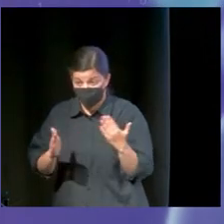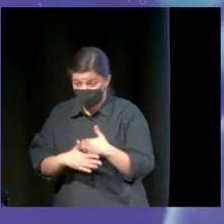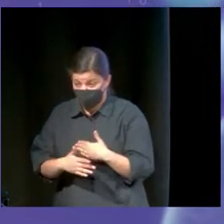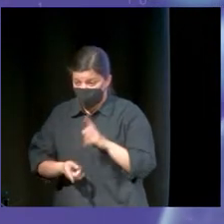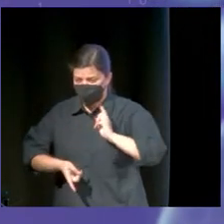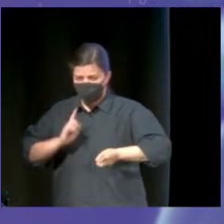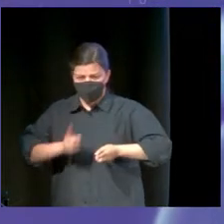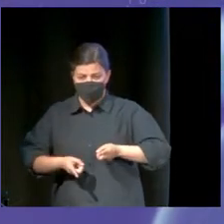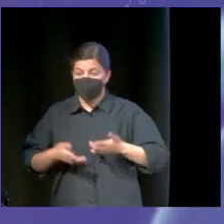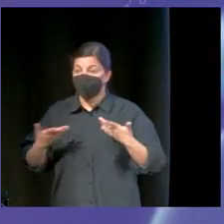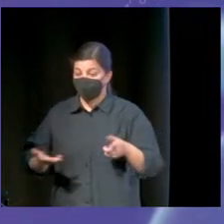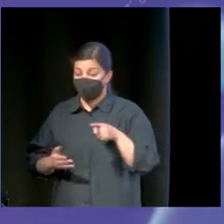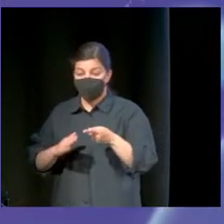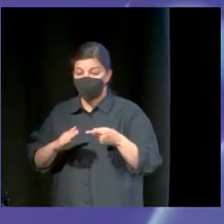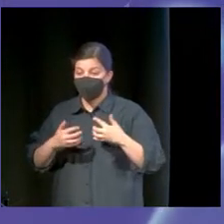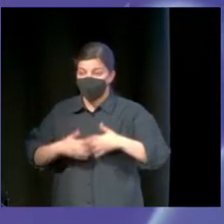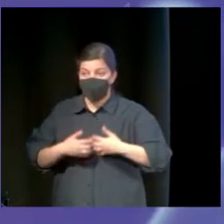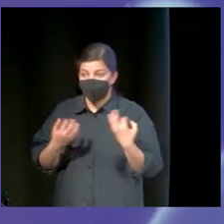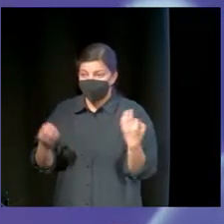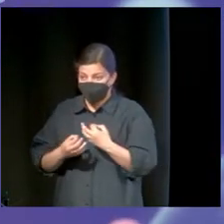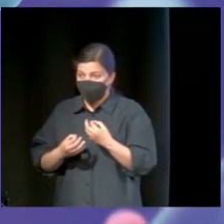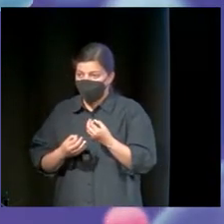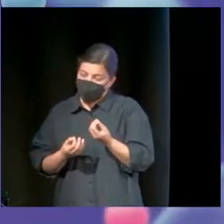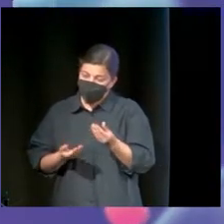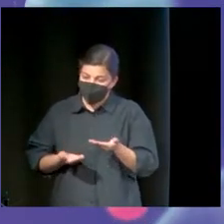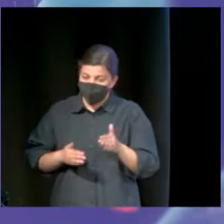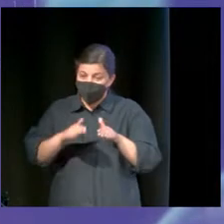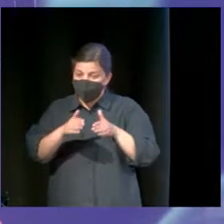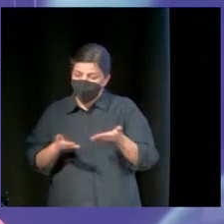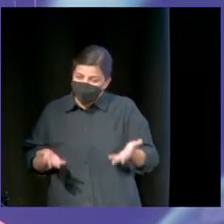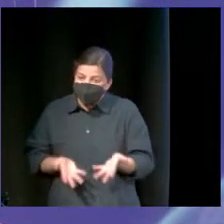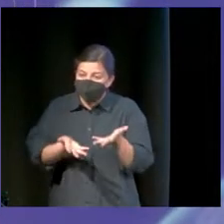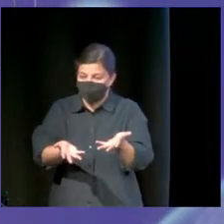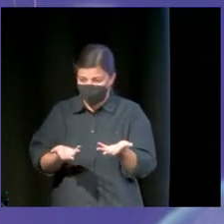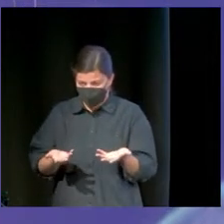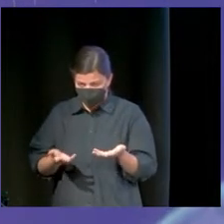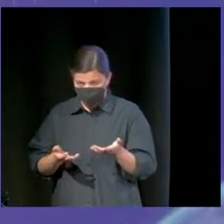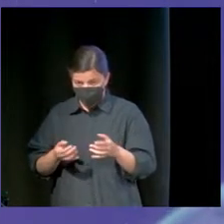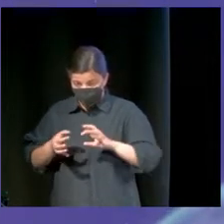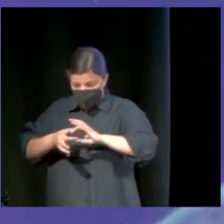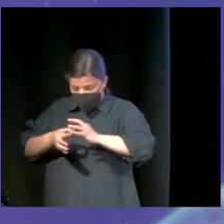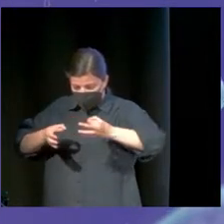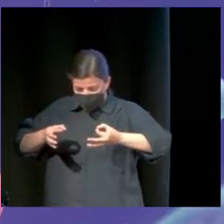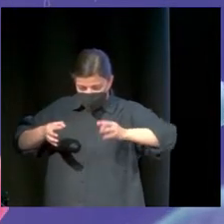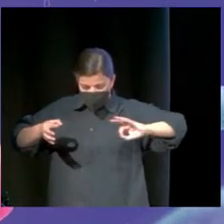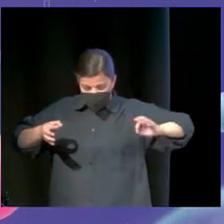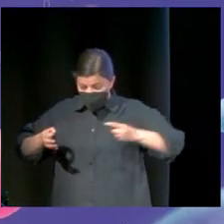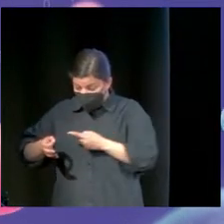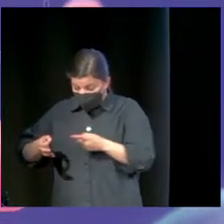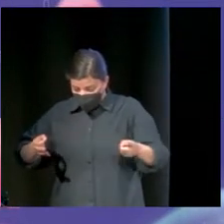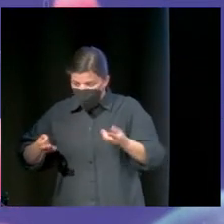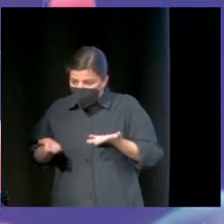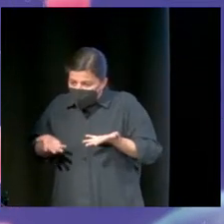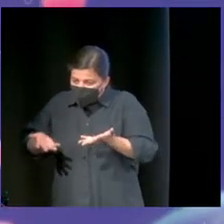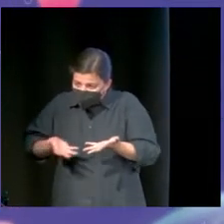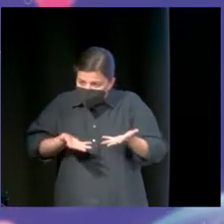lo que funciona aquí son los incentivos se incentivan a toda la cadena de valor precisamente